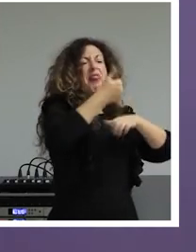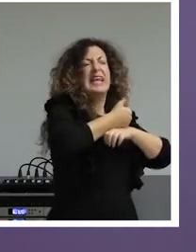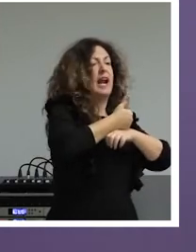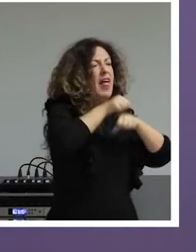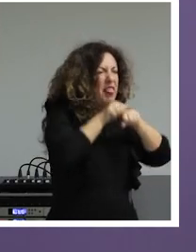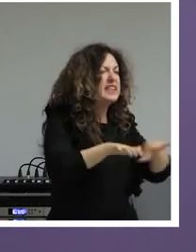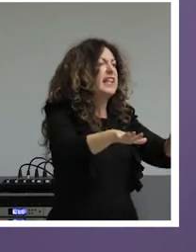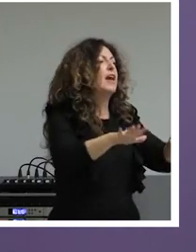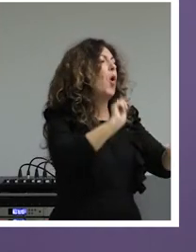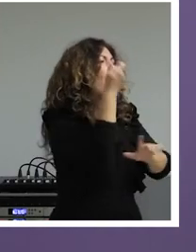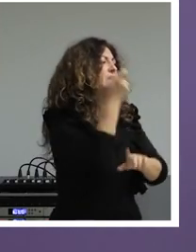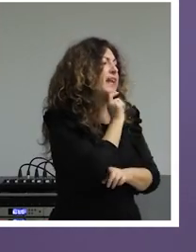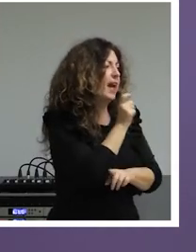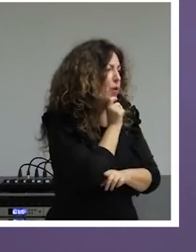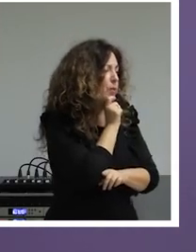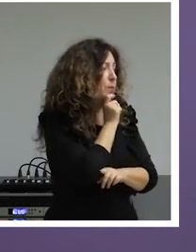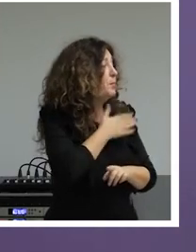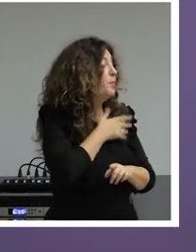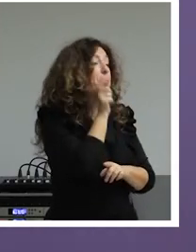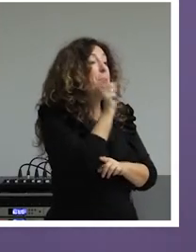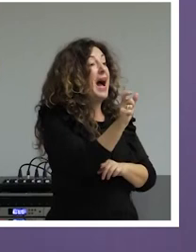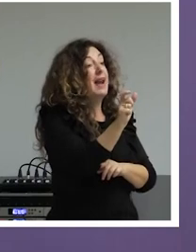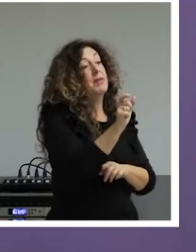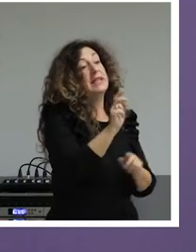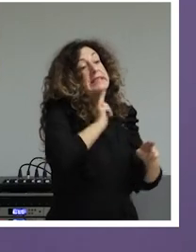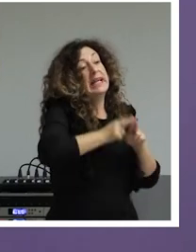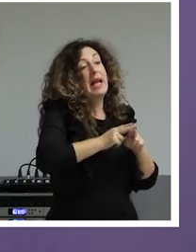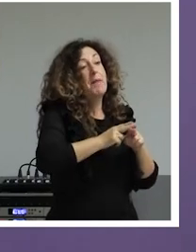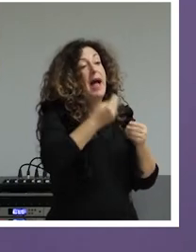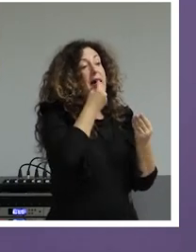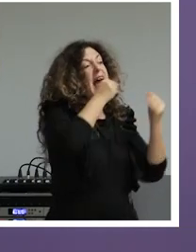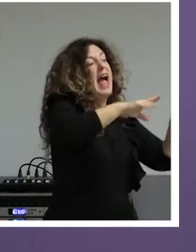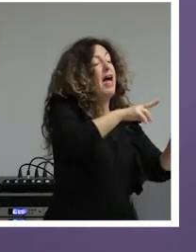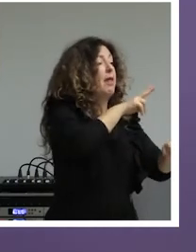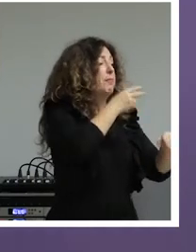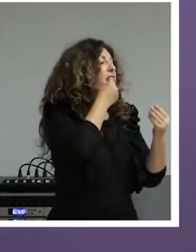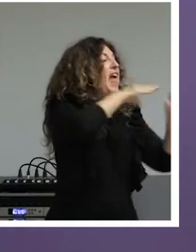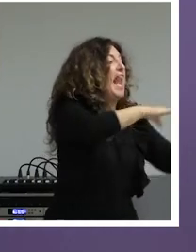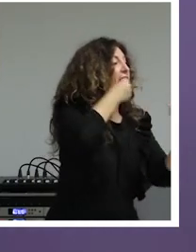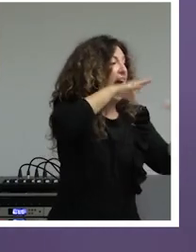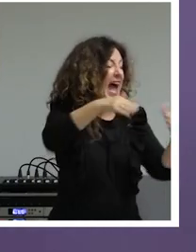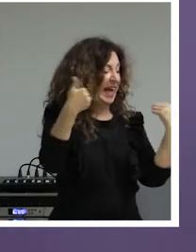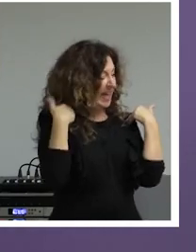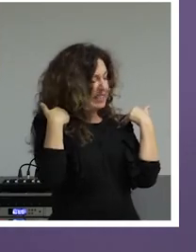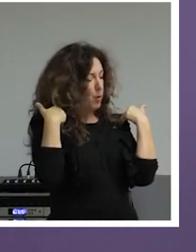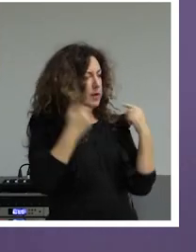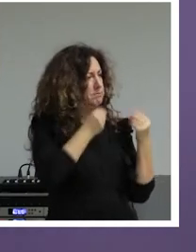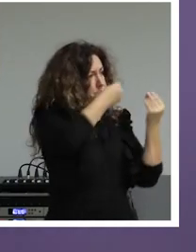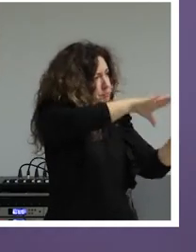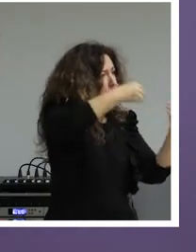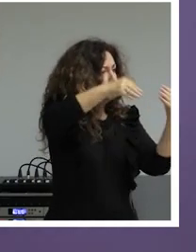eso es lo que yo creo y eso se puede conseguir Cómo podemos conseguir esta descentralización